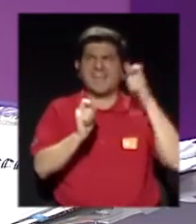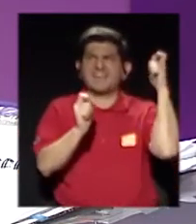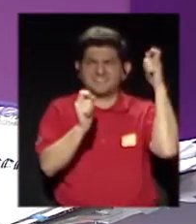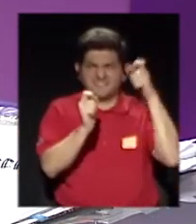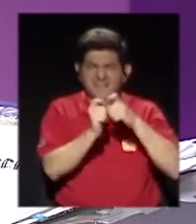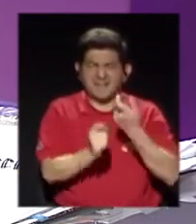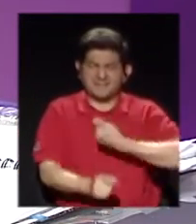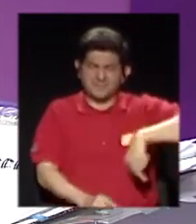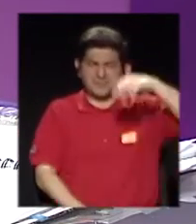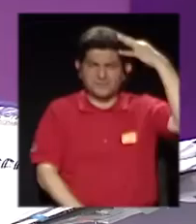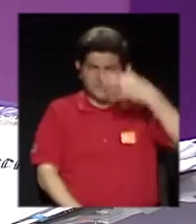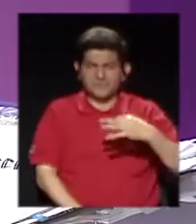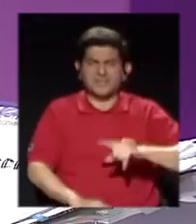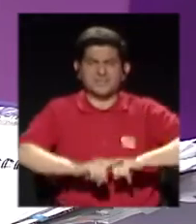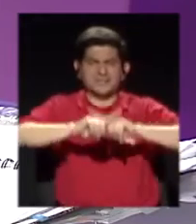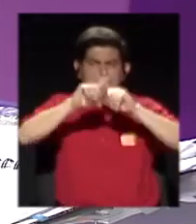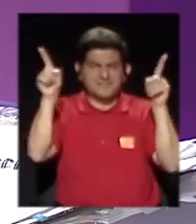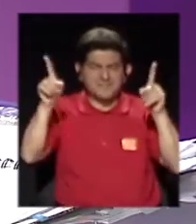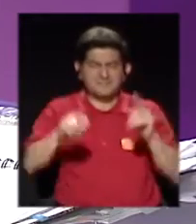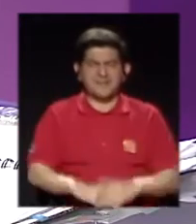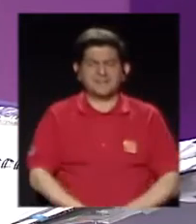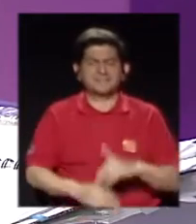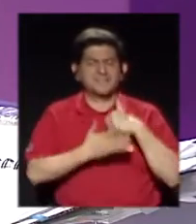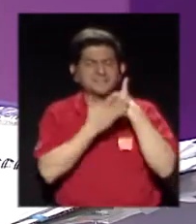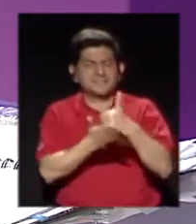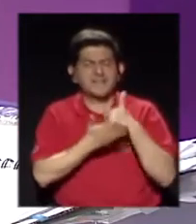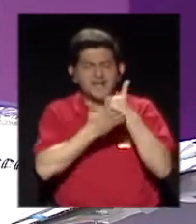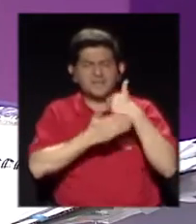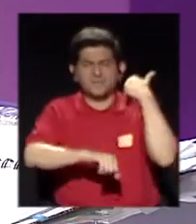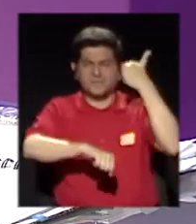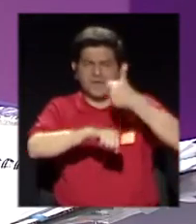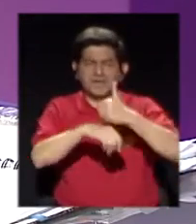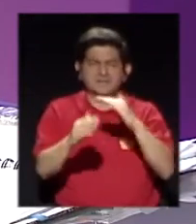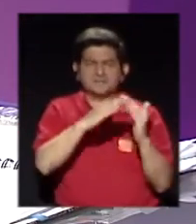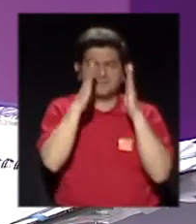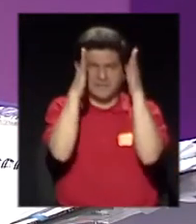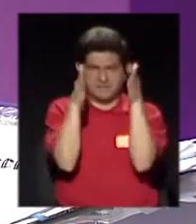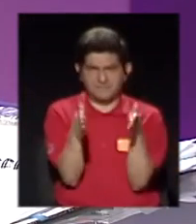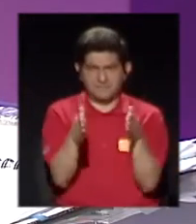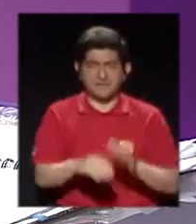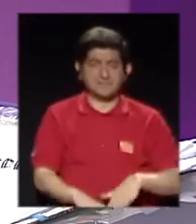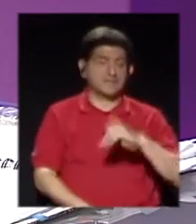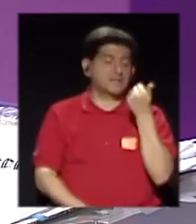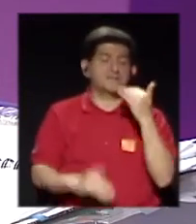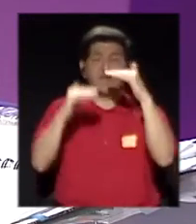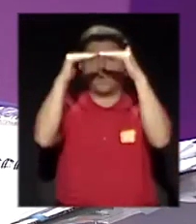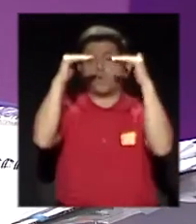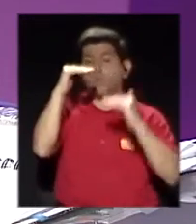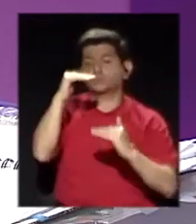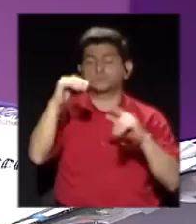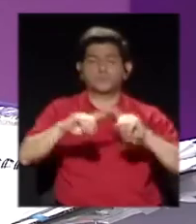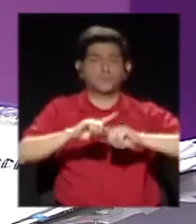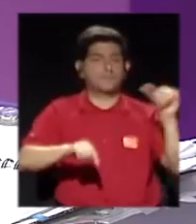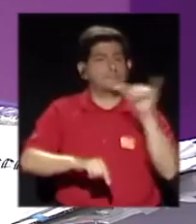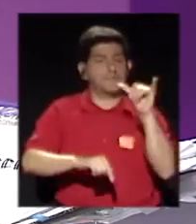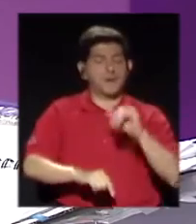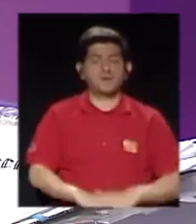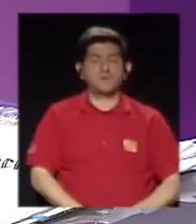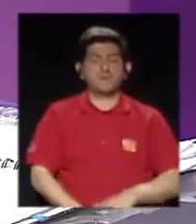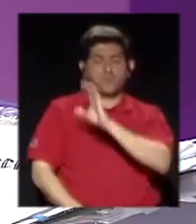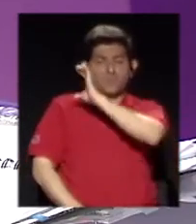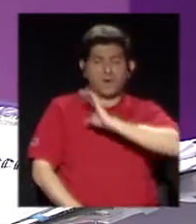son para nosotros las diferencias que van contribuyendo a crear ciudadanos de otra categoría pero además de crear